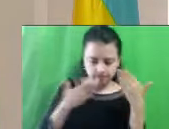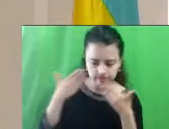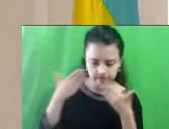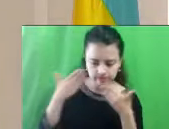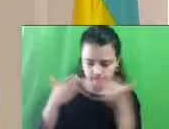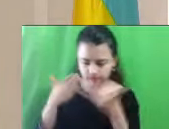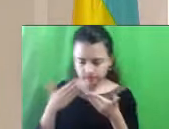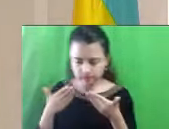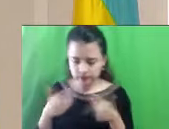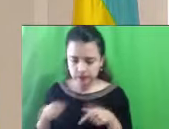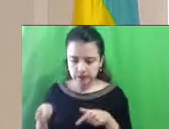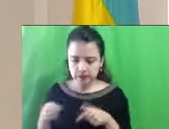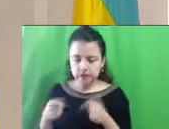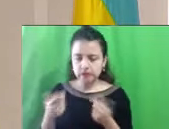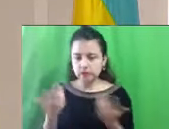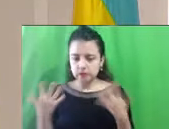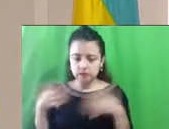hidrocarburos.